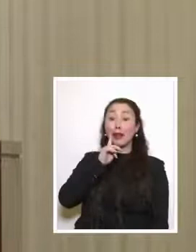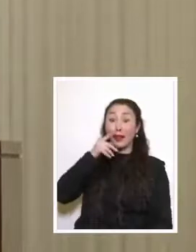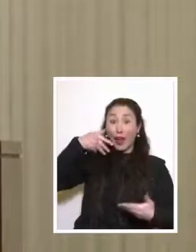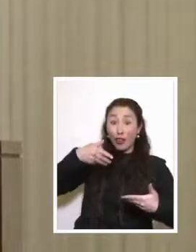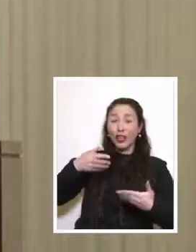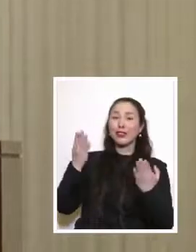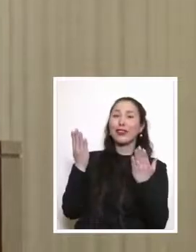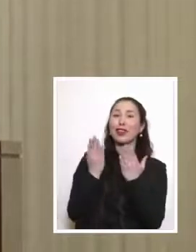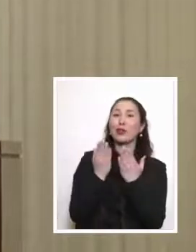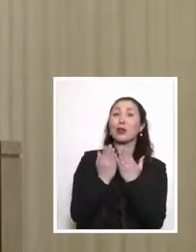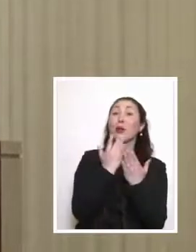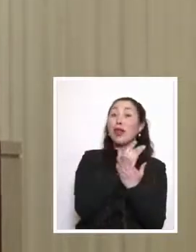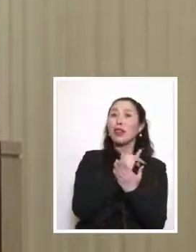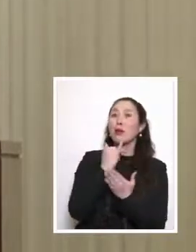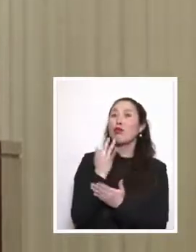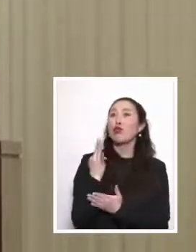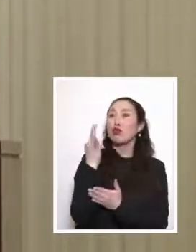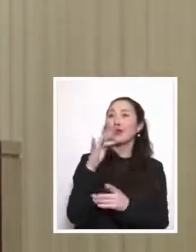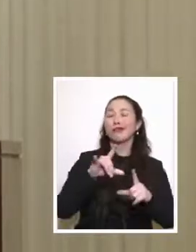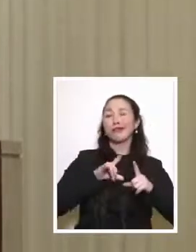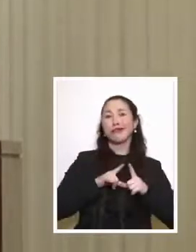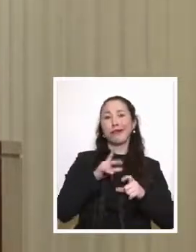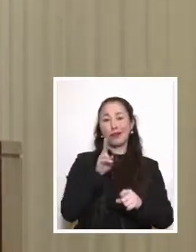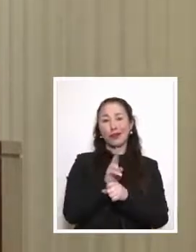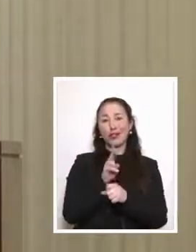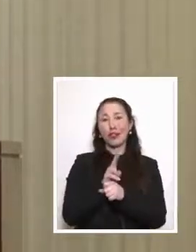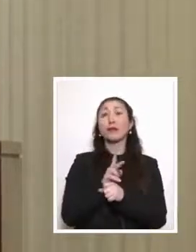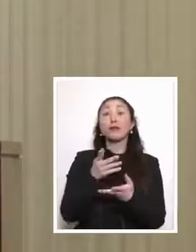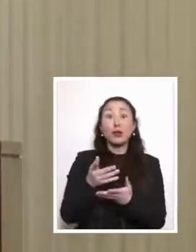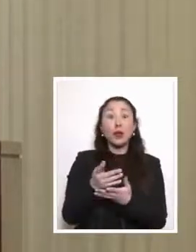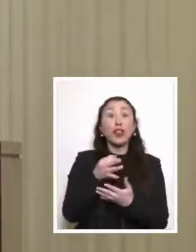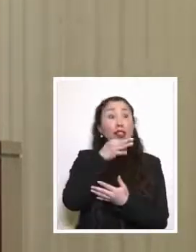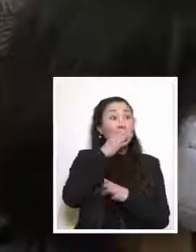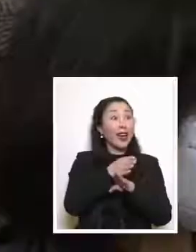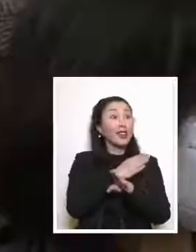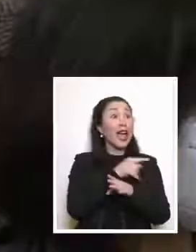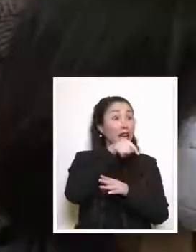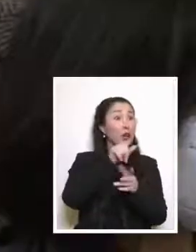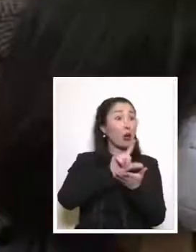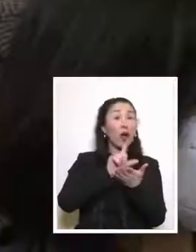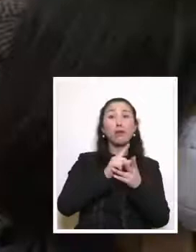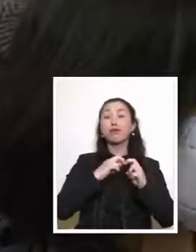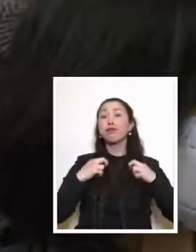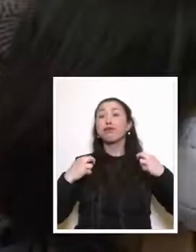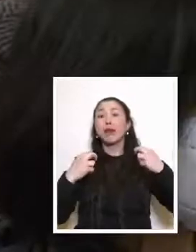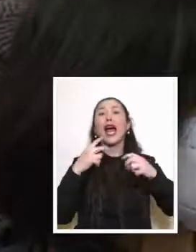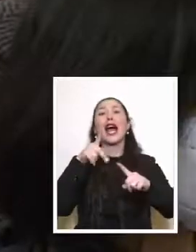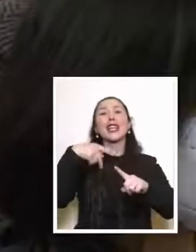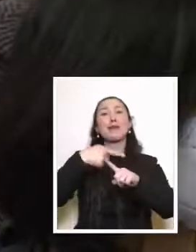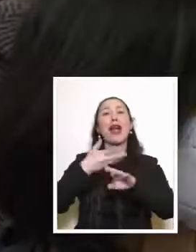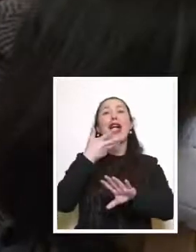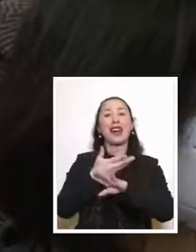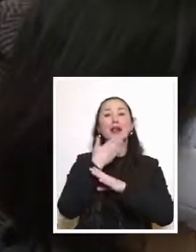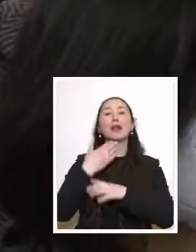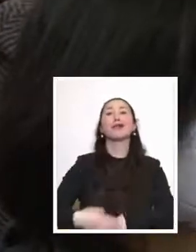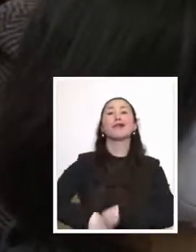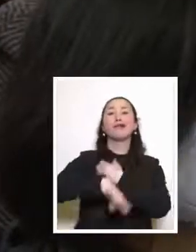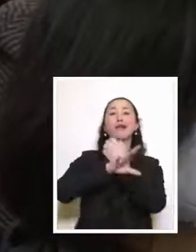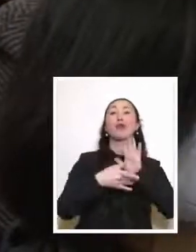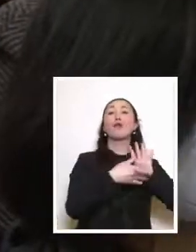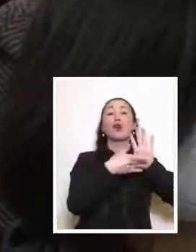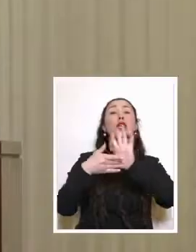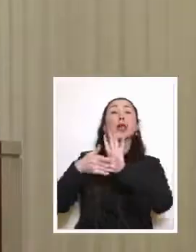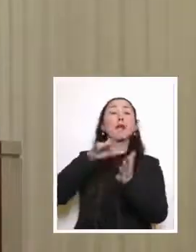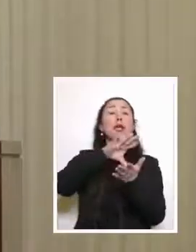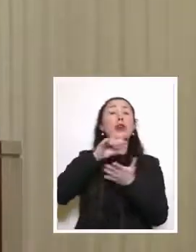de este llamado a la educación. Además, como les dije, no solamente nos están viendo desde acá, sino que de otros lugares del mundo, a través de streaming, nos siguen en países como